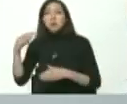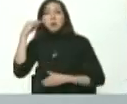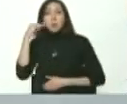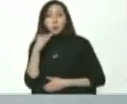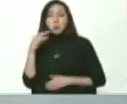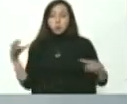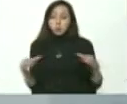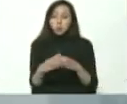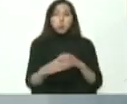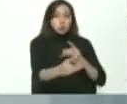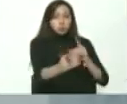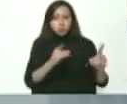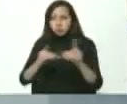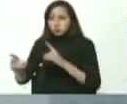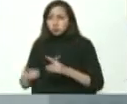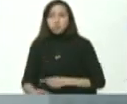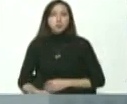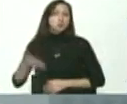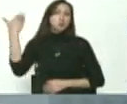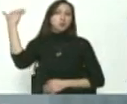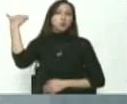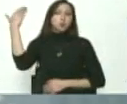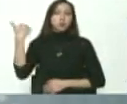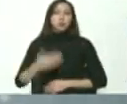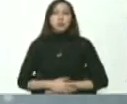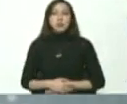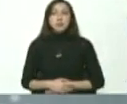Hace tiempo.